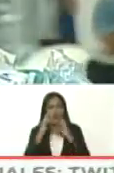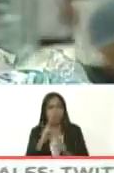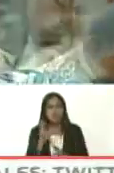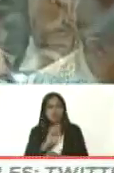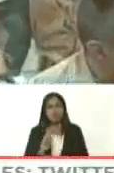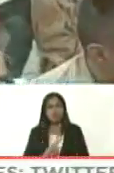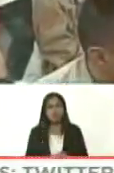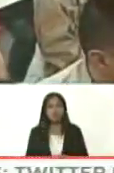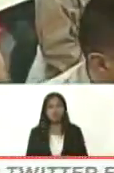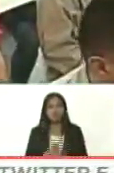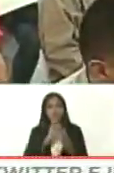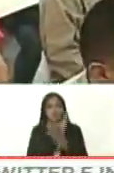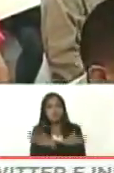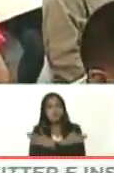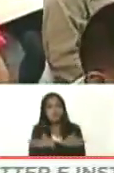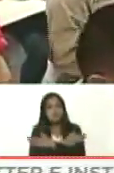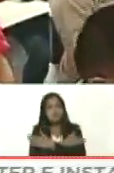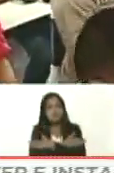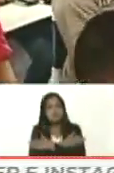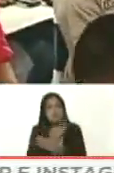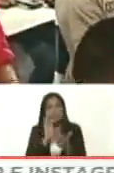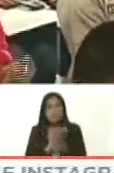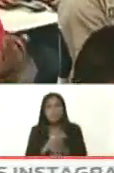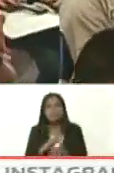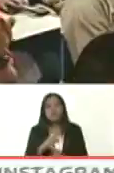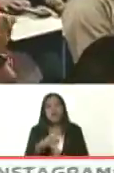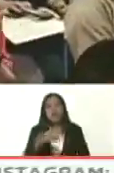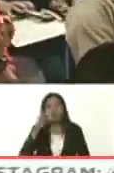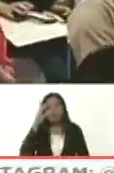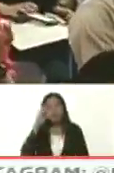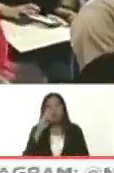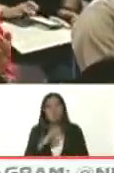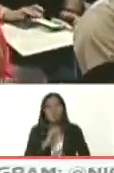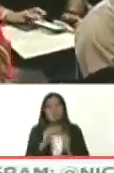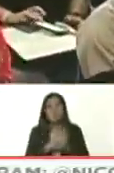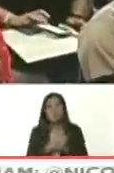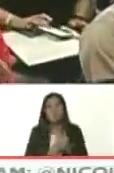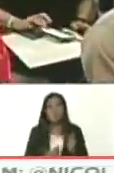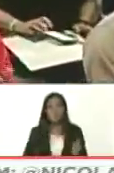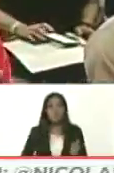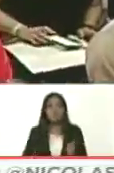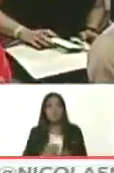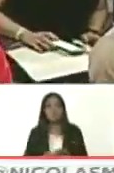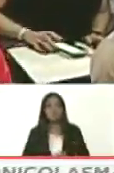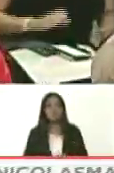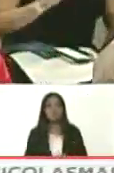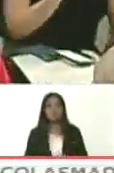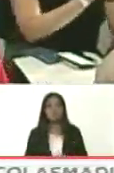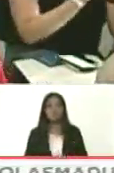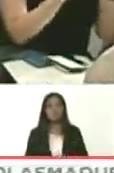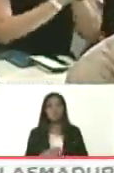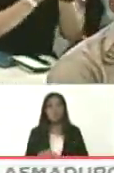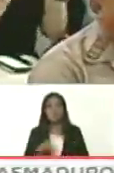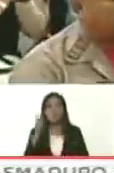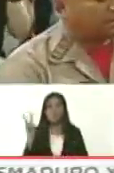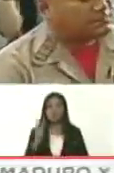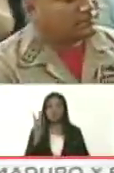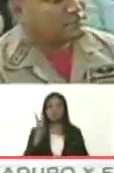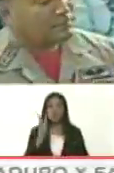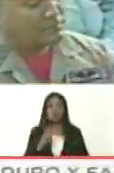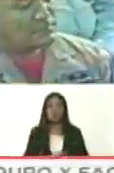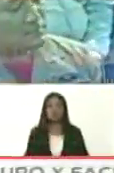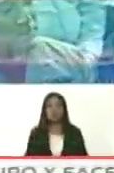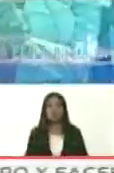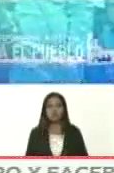Bueno, felicitaciones, compañera Delcy Rodríguez Gómez, vicepresidenta ejecutiva de la República Bolivariana de Venezuela.